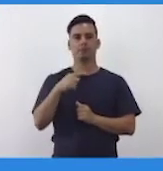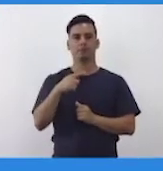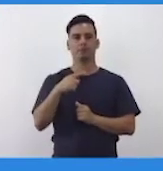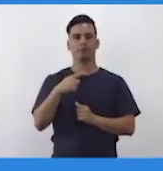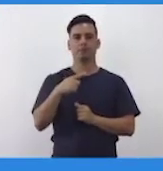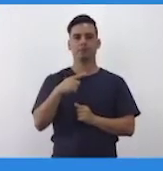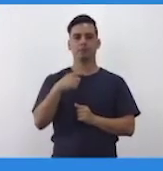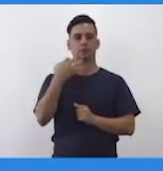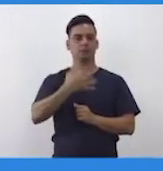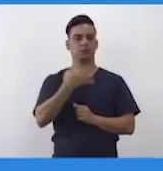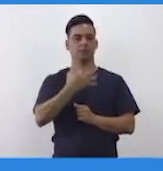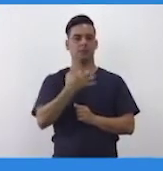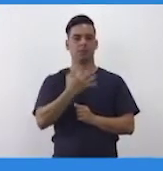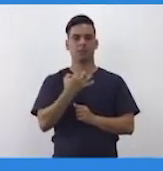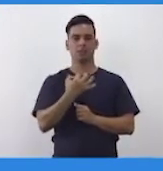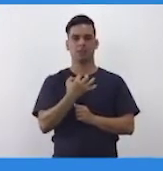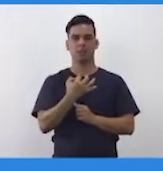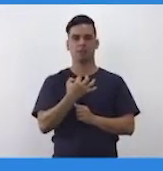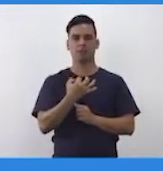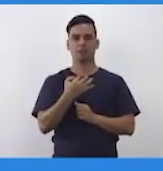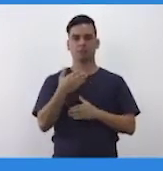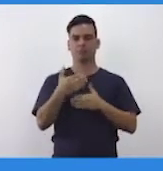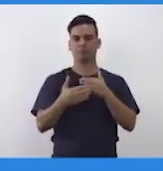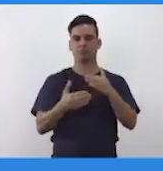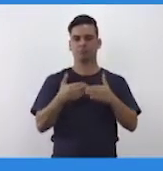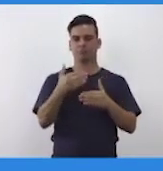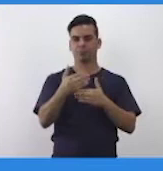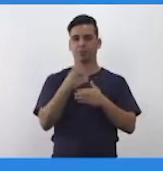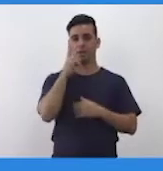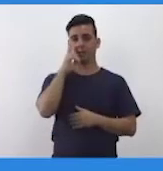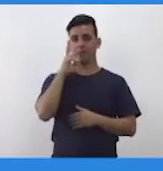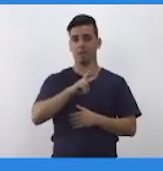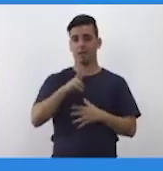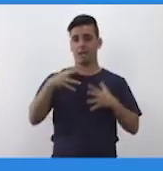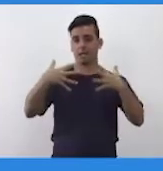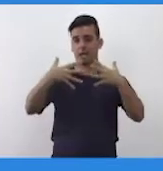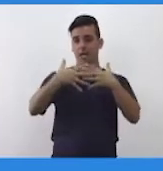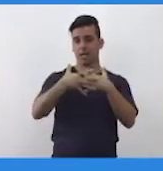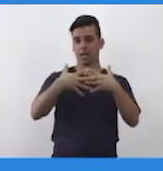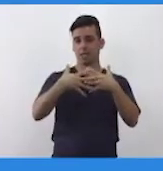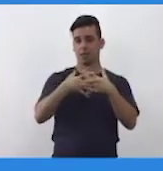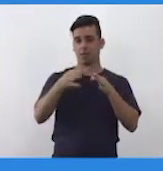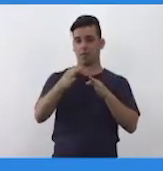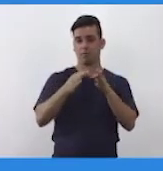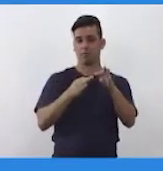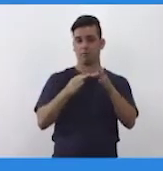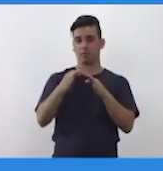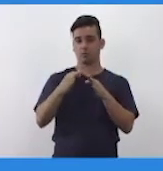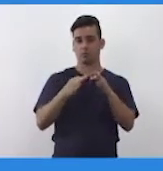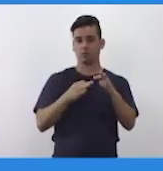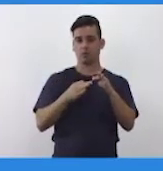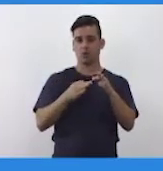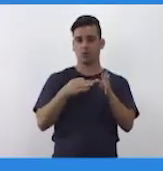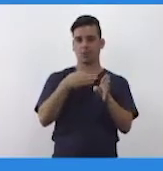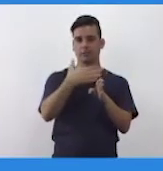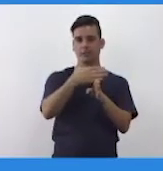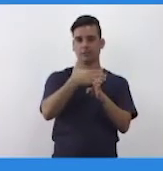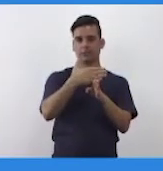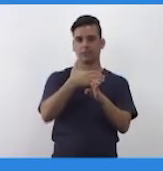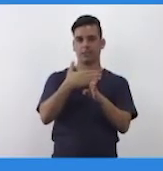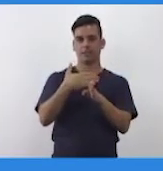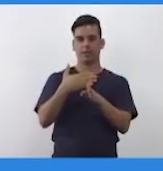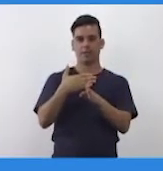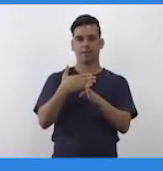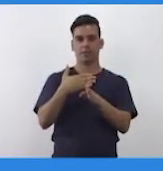acoplada, lo que evidencia la relación estructural y funcional entre los diferentes